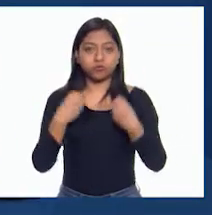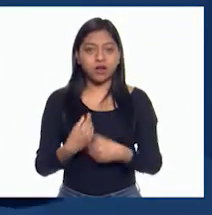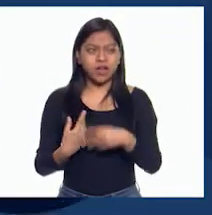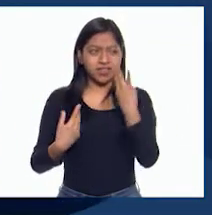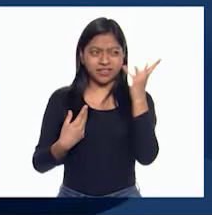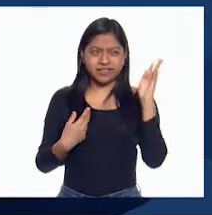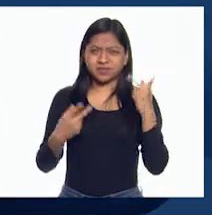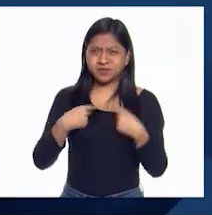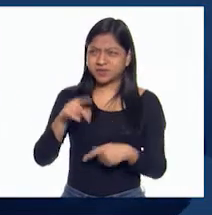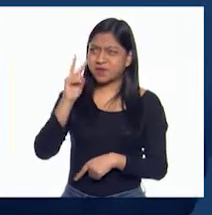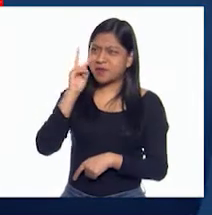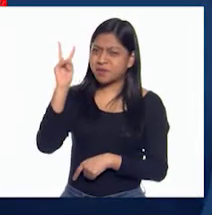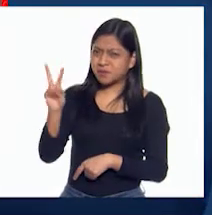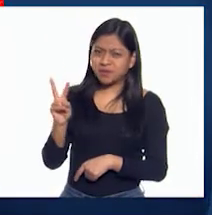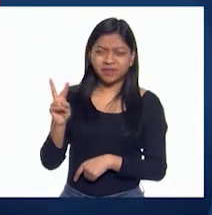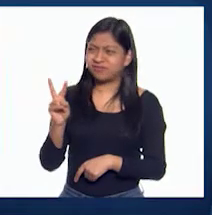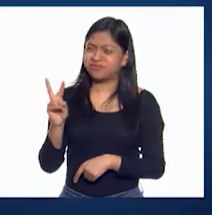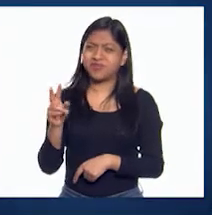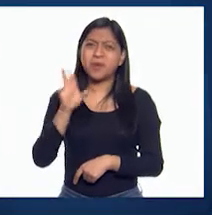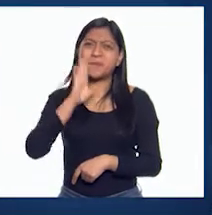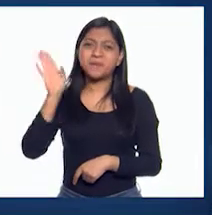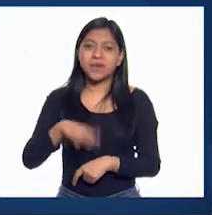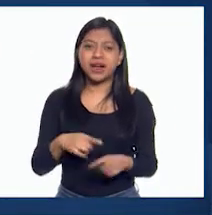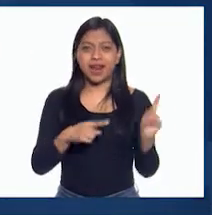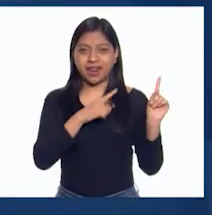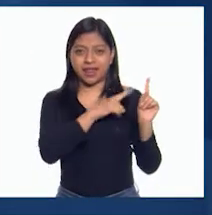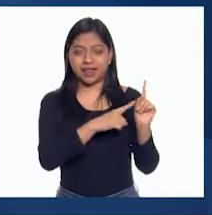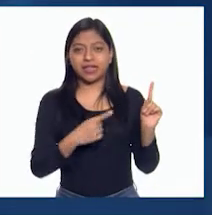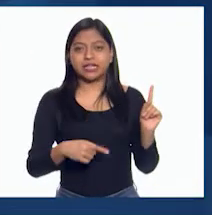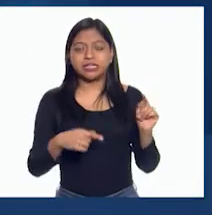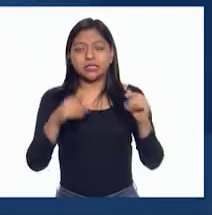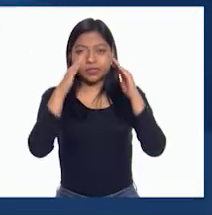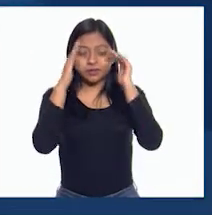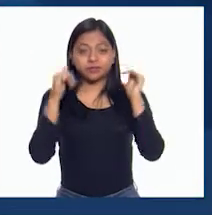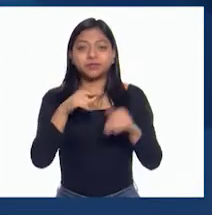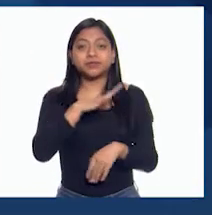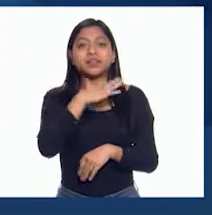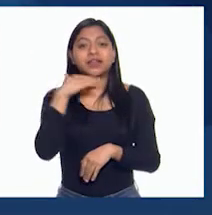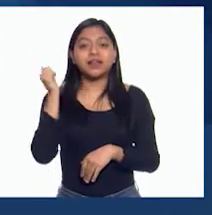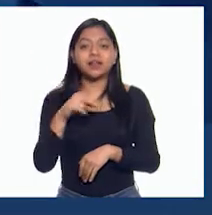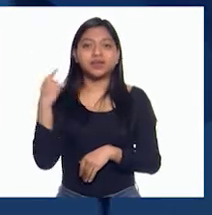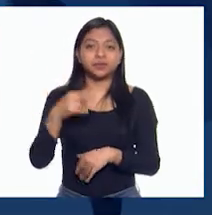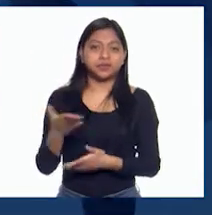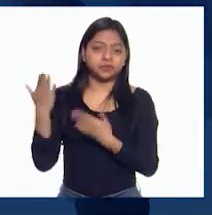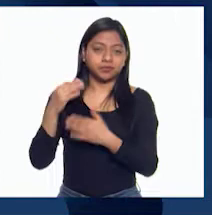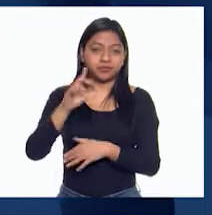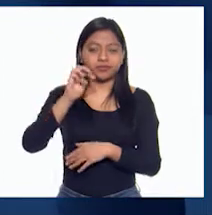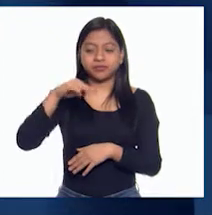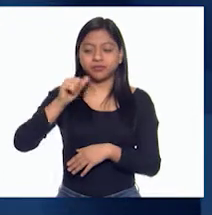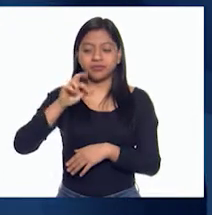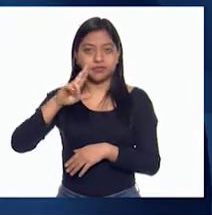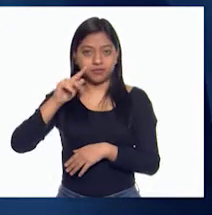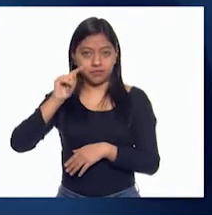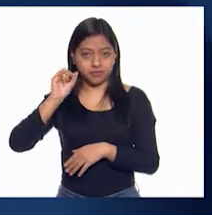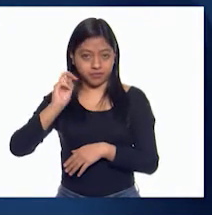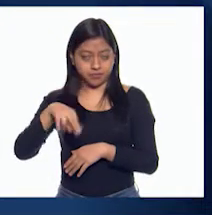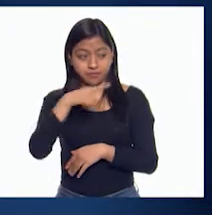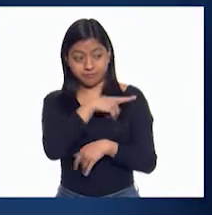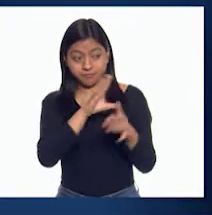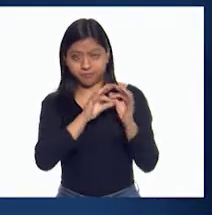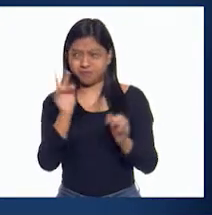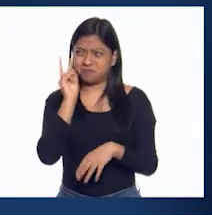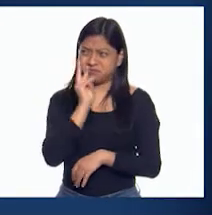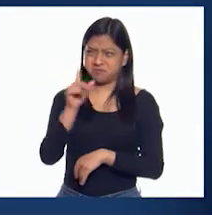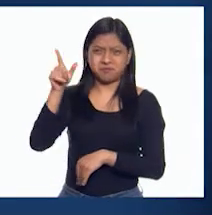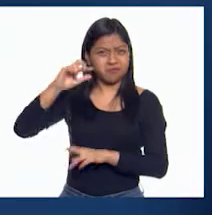otros religiosos, entre ellos las de un monje agustino de origen alemán llamado Martín Lutero, quien señaló que